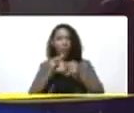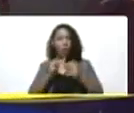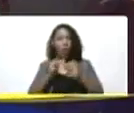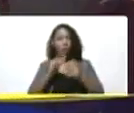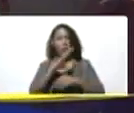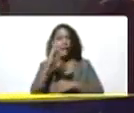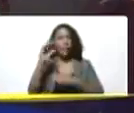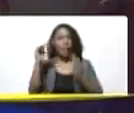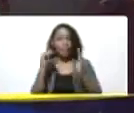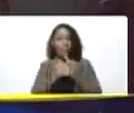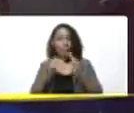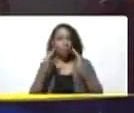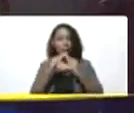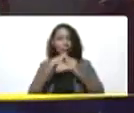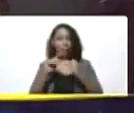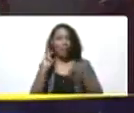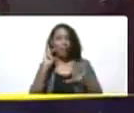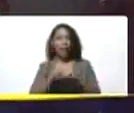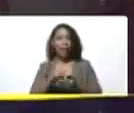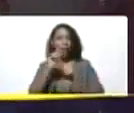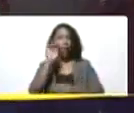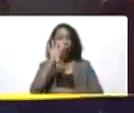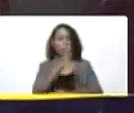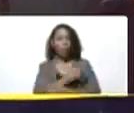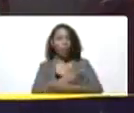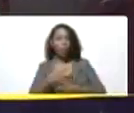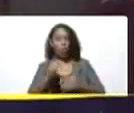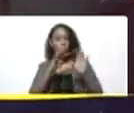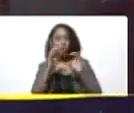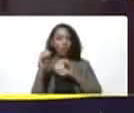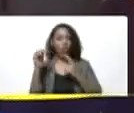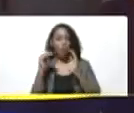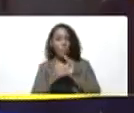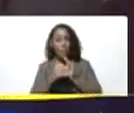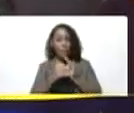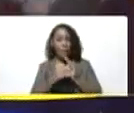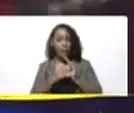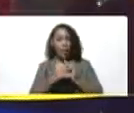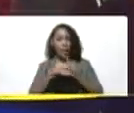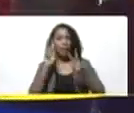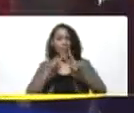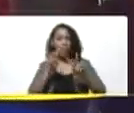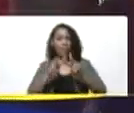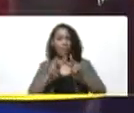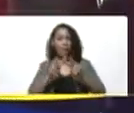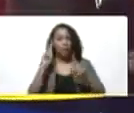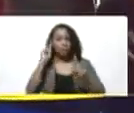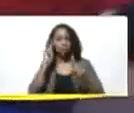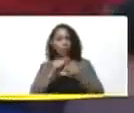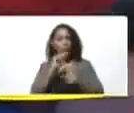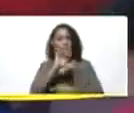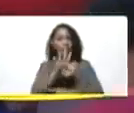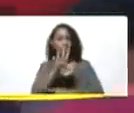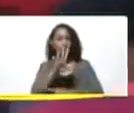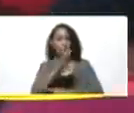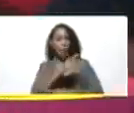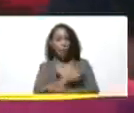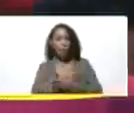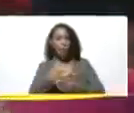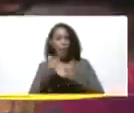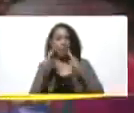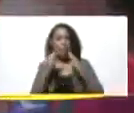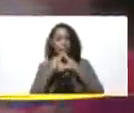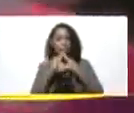500.000 viviendas para llegar a 4.400.000 viviendas rumbo a las 5 millones de viviendas.